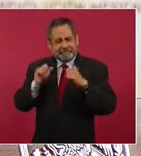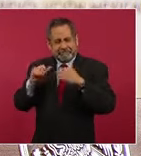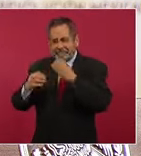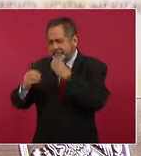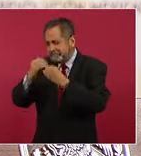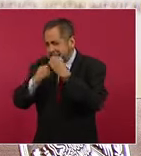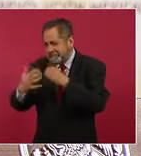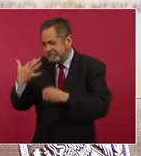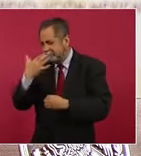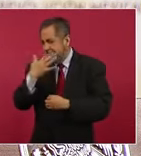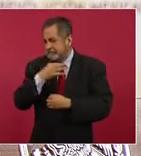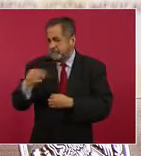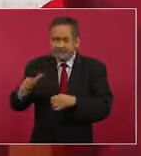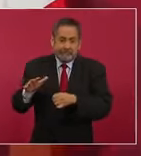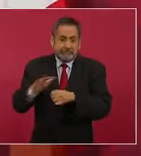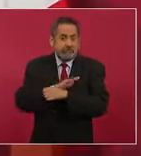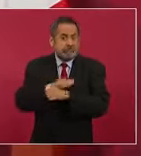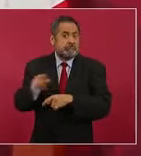¿sí?